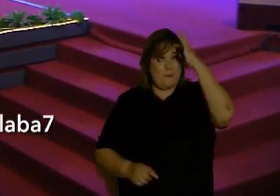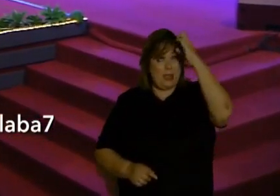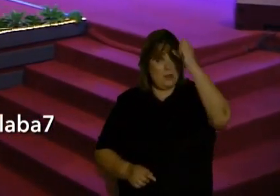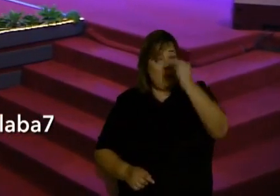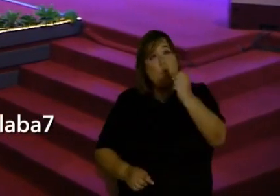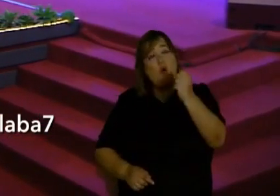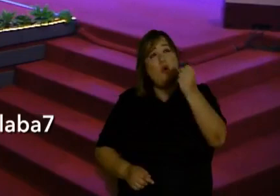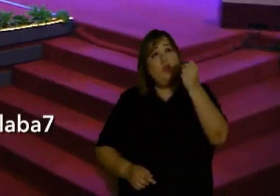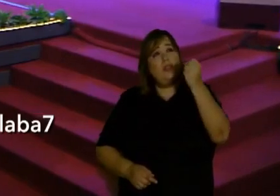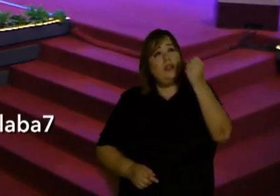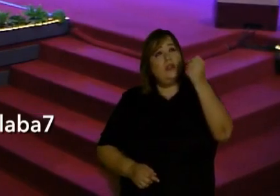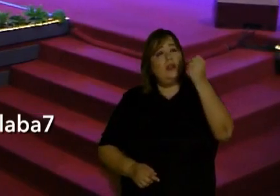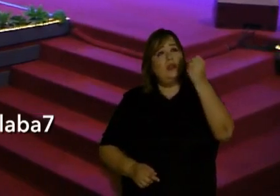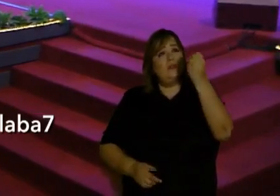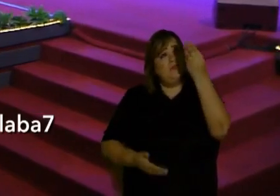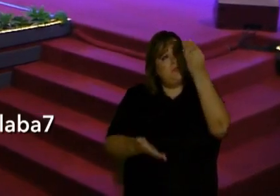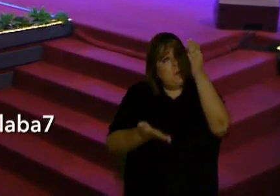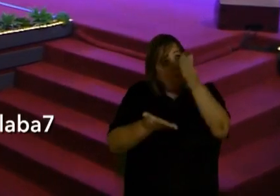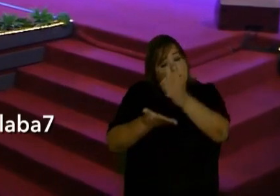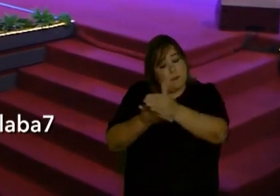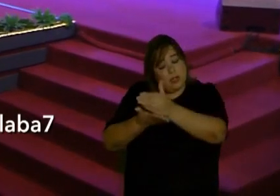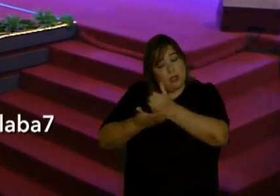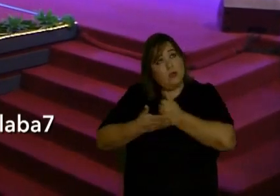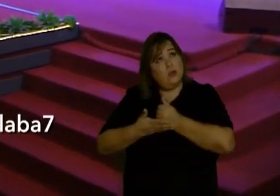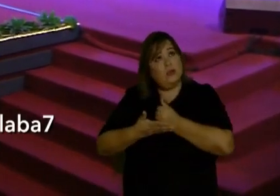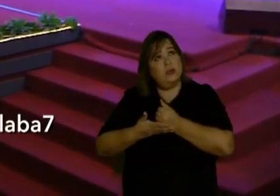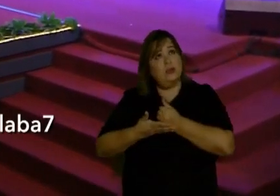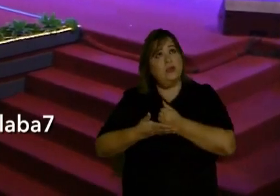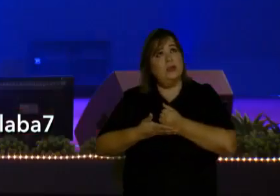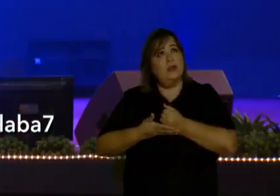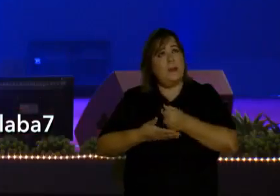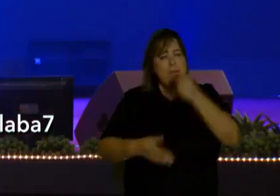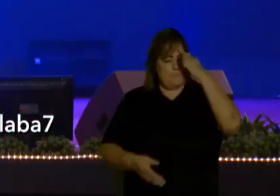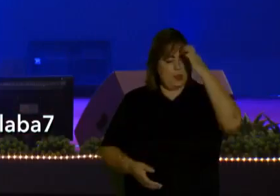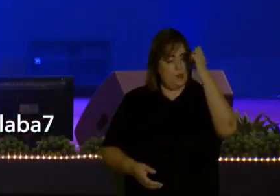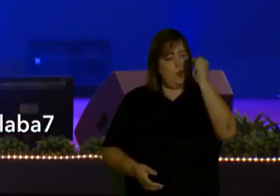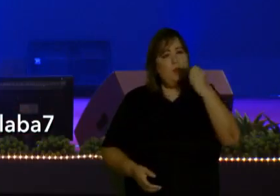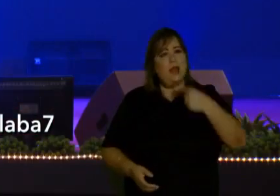no espero menos de ti hacia mí.